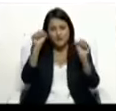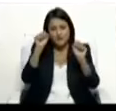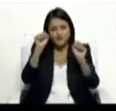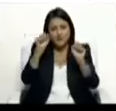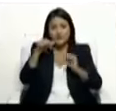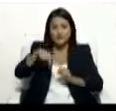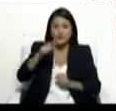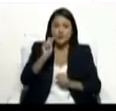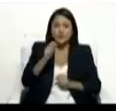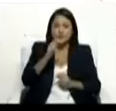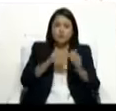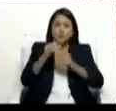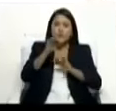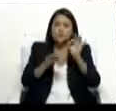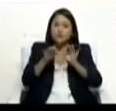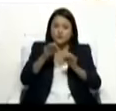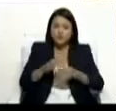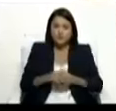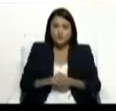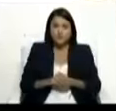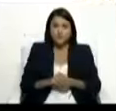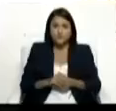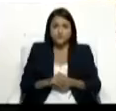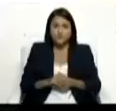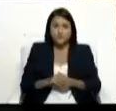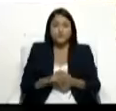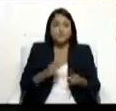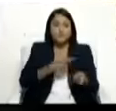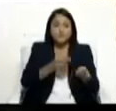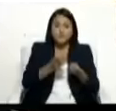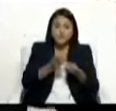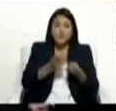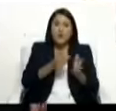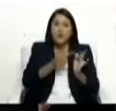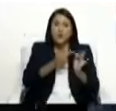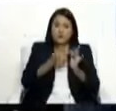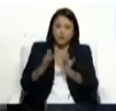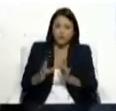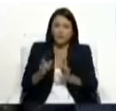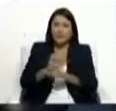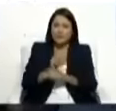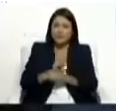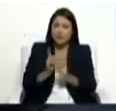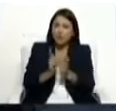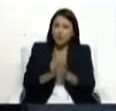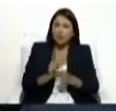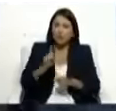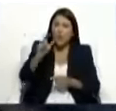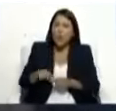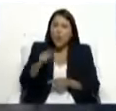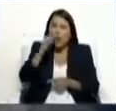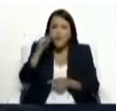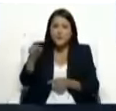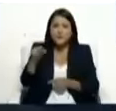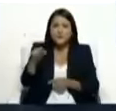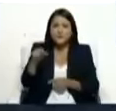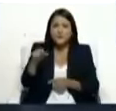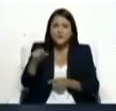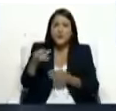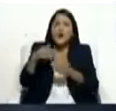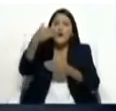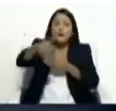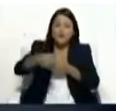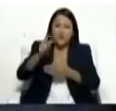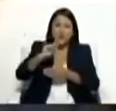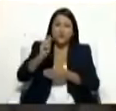acá en el Tribunal Supremo de Justicia. Nosotros vamos a establecer rápidamente un contacto con Juan Pablo Palma. Él se encuentra a las afueras del